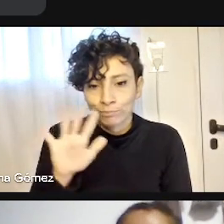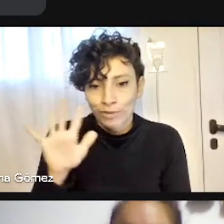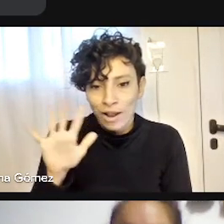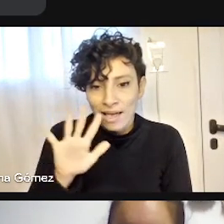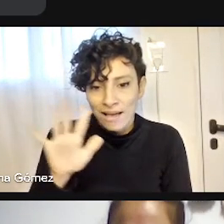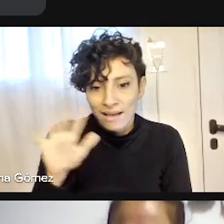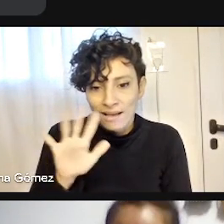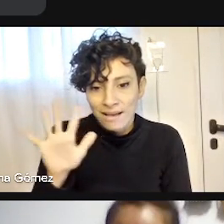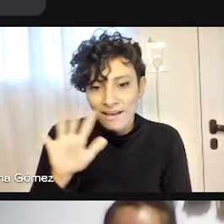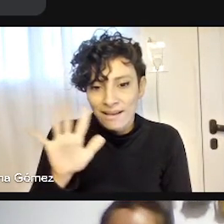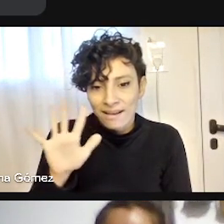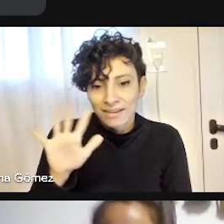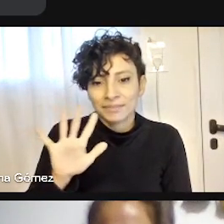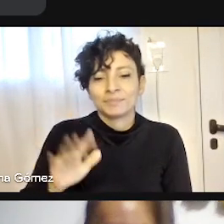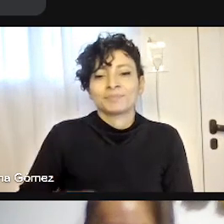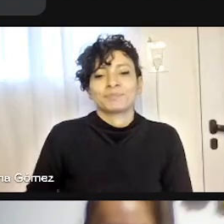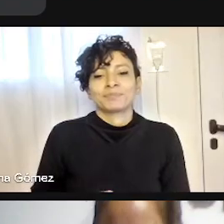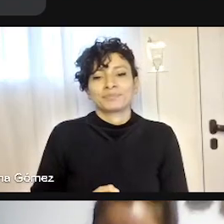Hola.